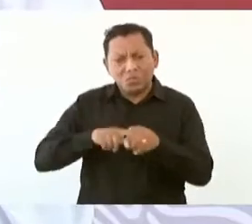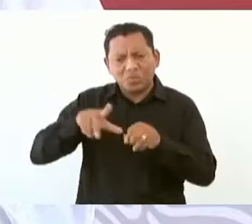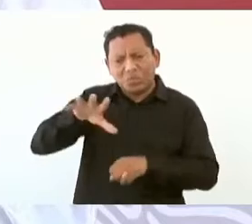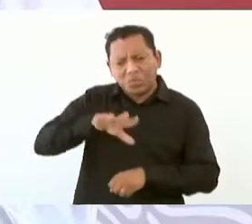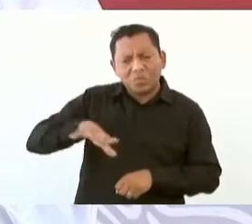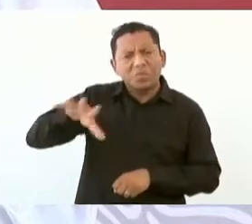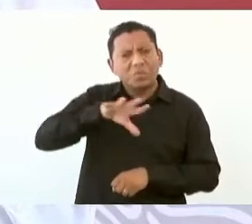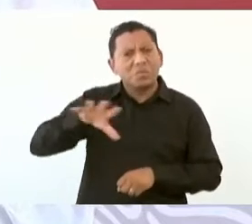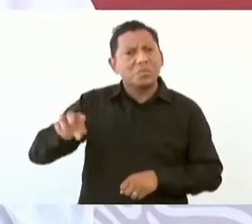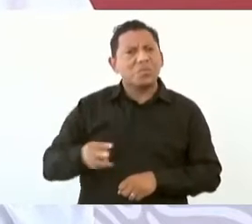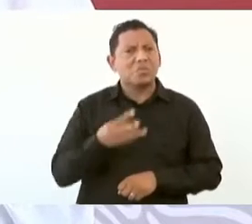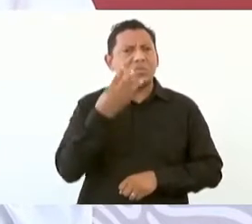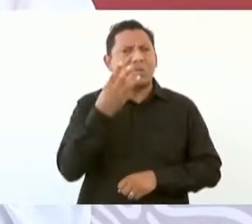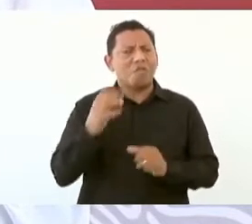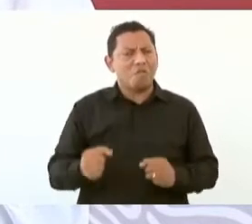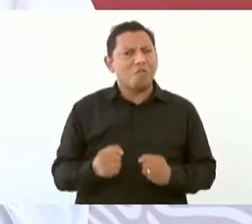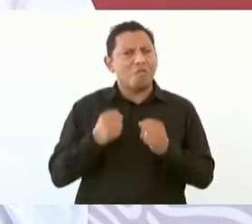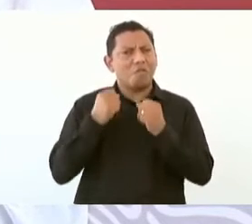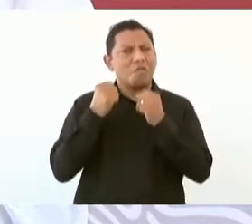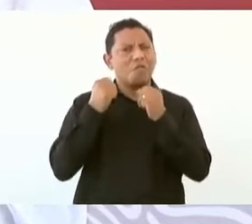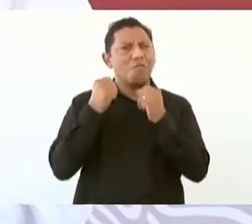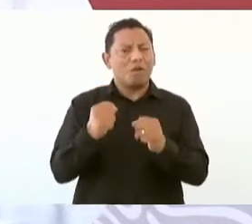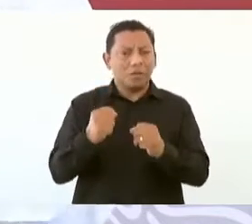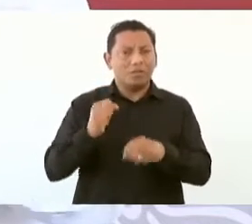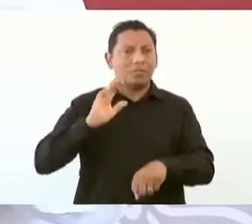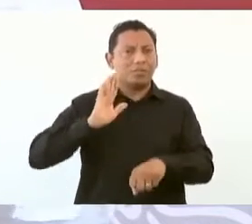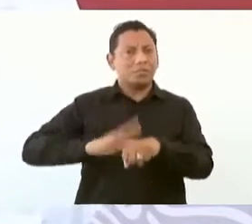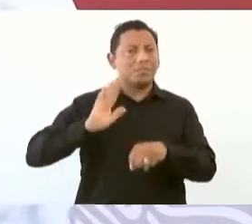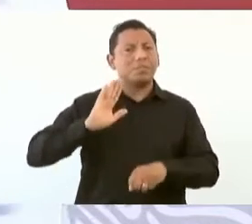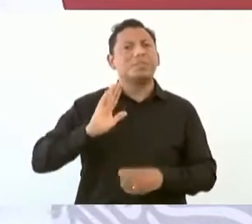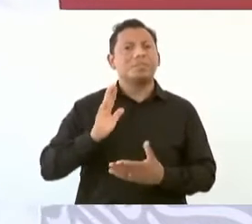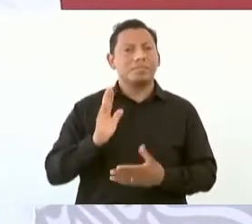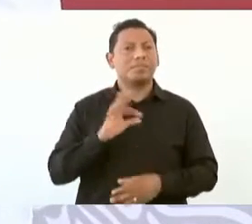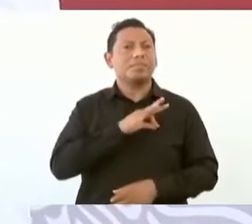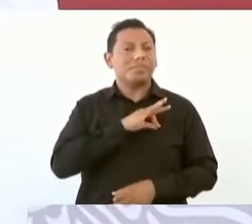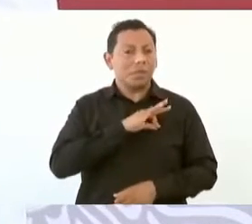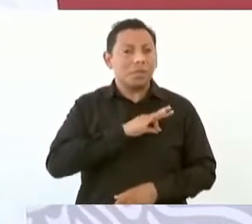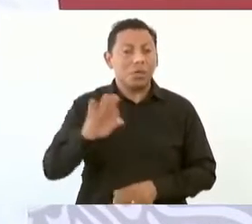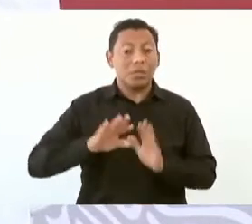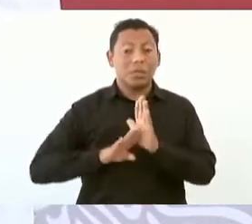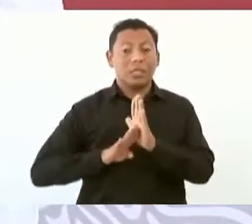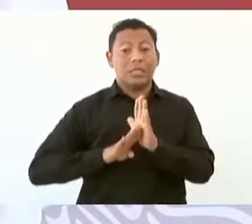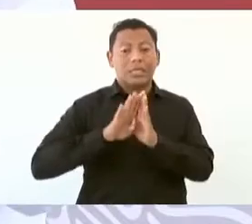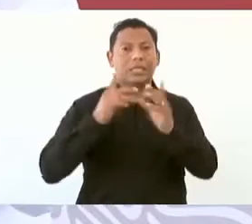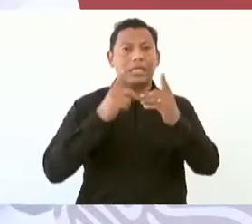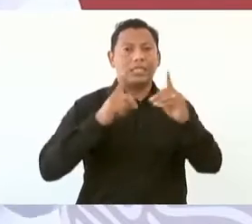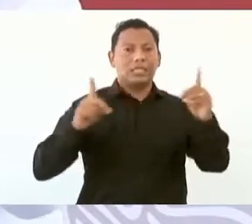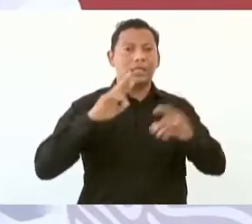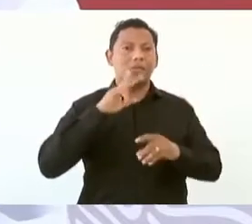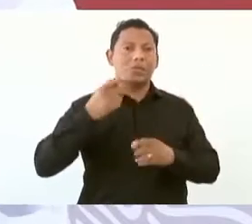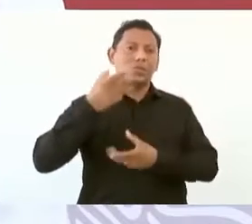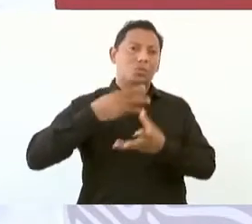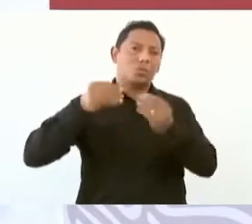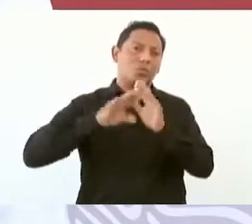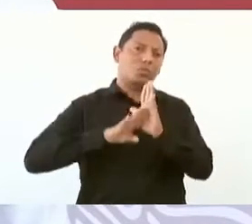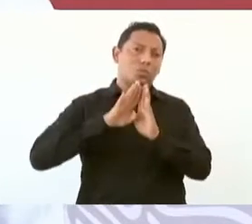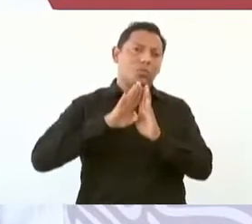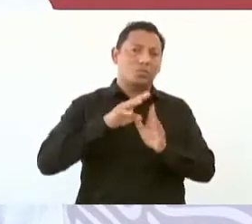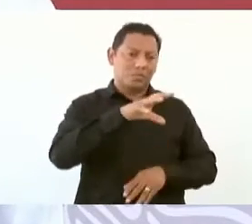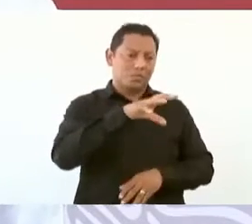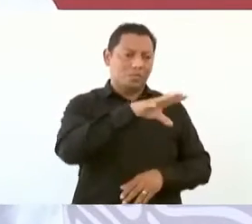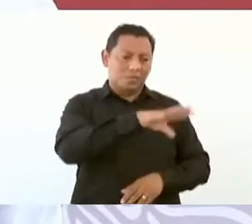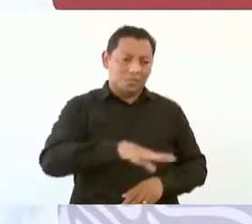los 3 motores para el crecimiento económico: sector